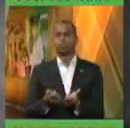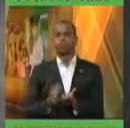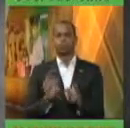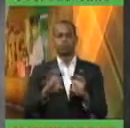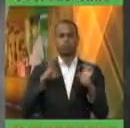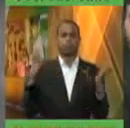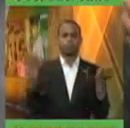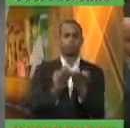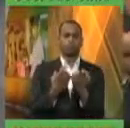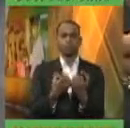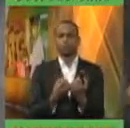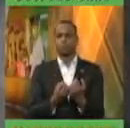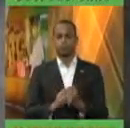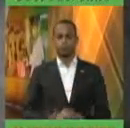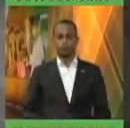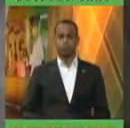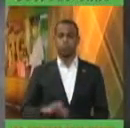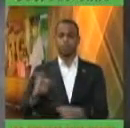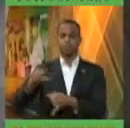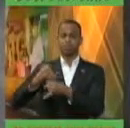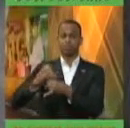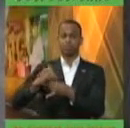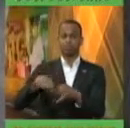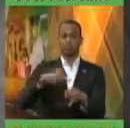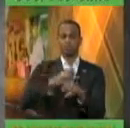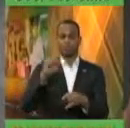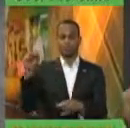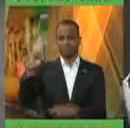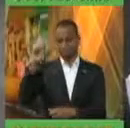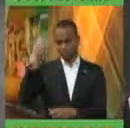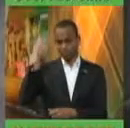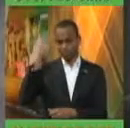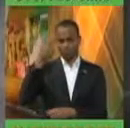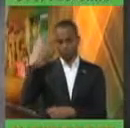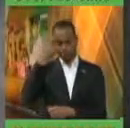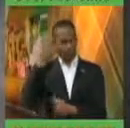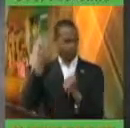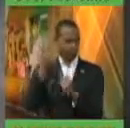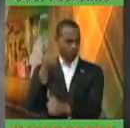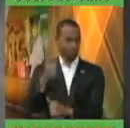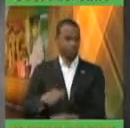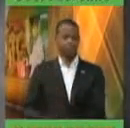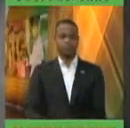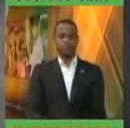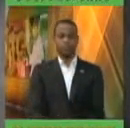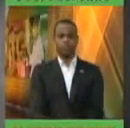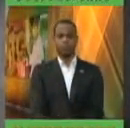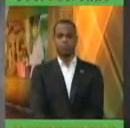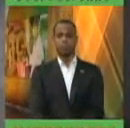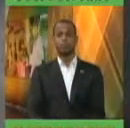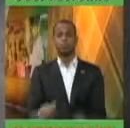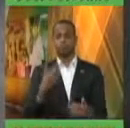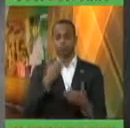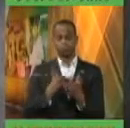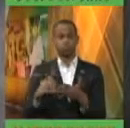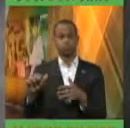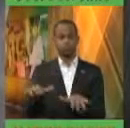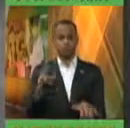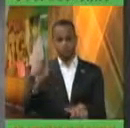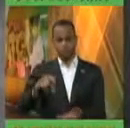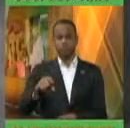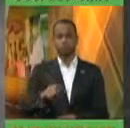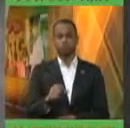empresarial con las instituciones gubernamentales todas las buenas prácticas que se deben dar es decir